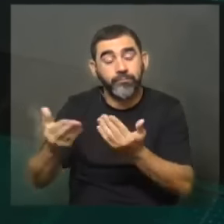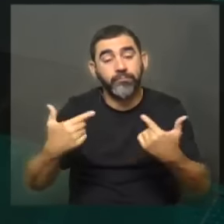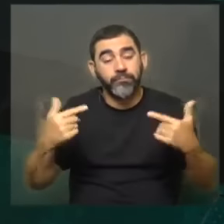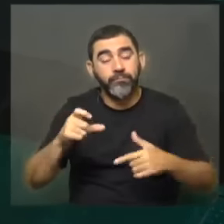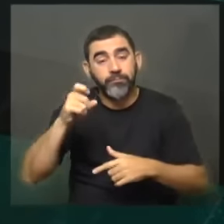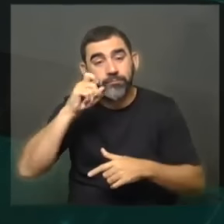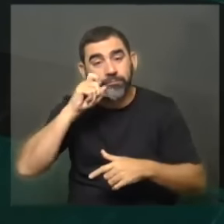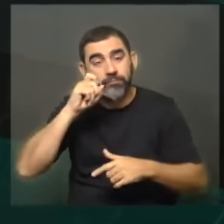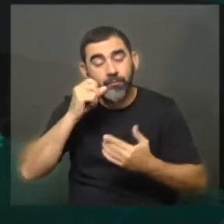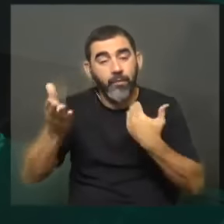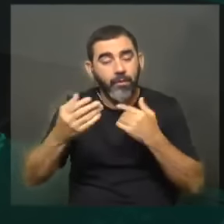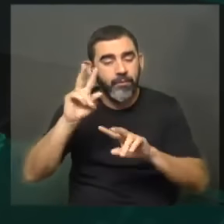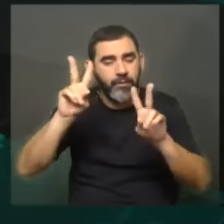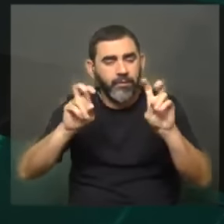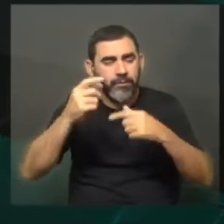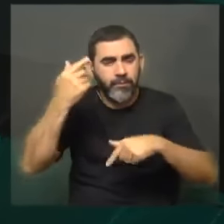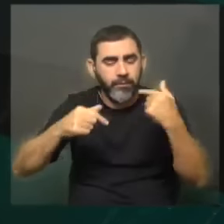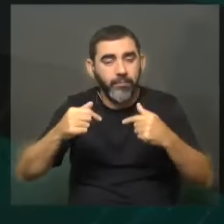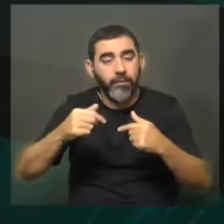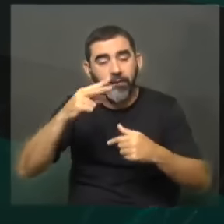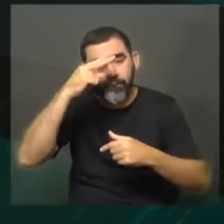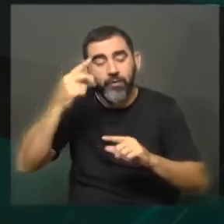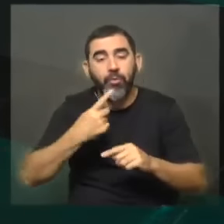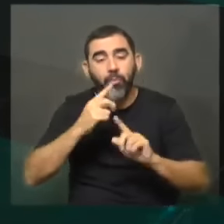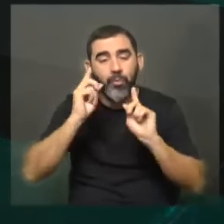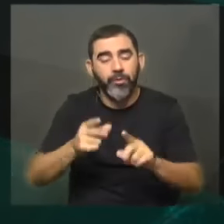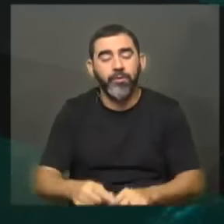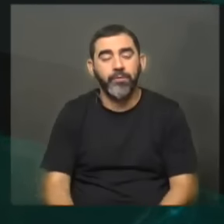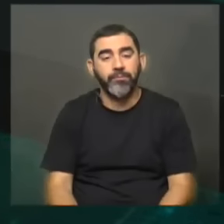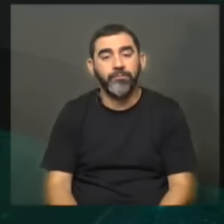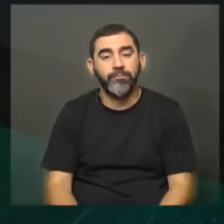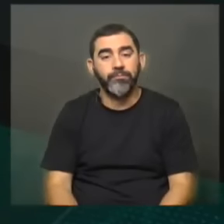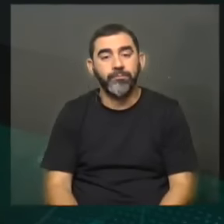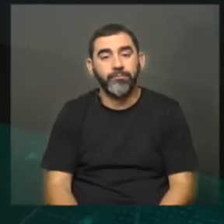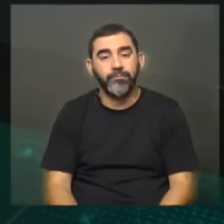turismo tabar via para hablar de varios asuntos temporada y también política ya seguimos